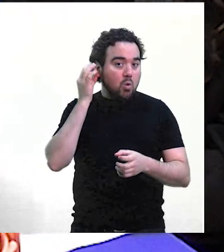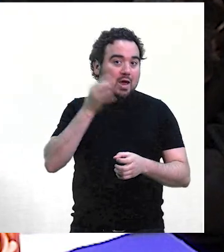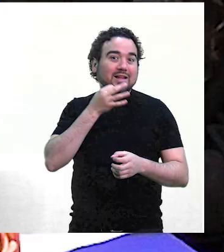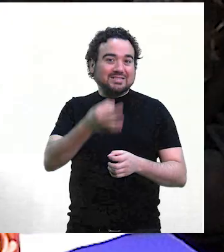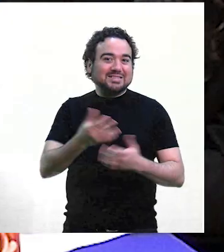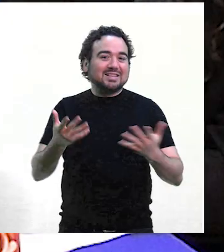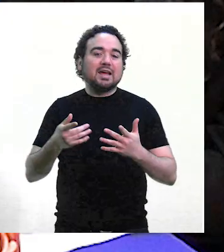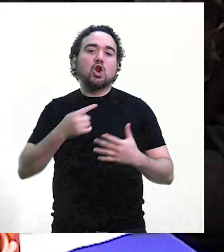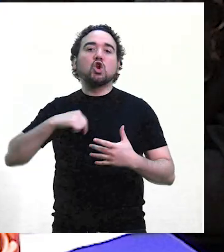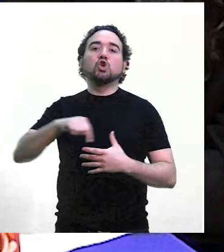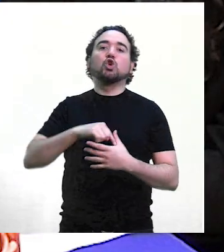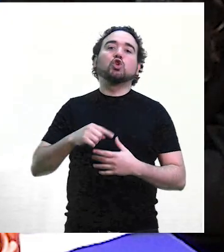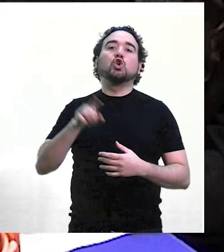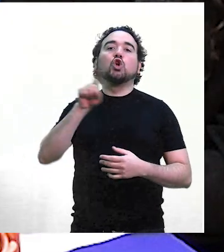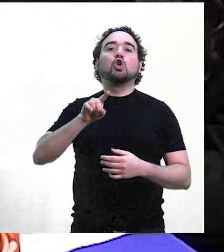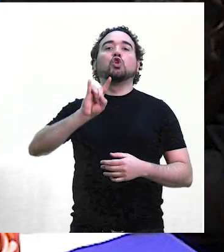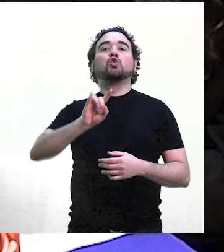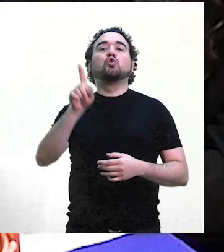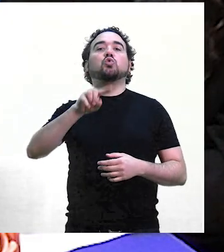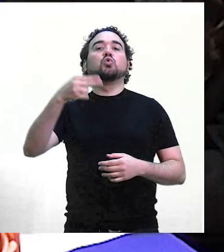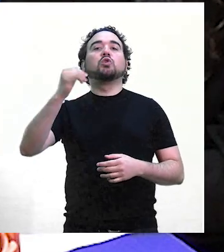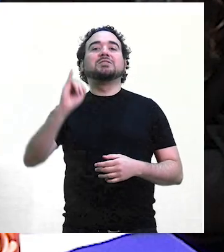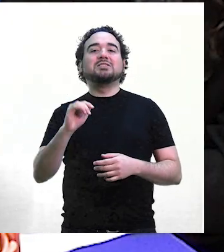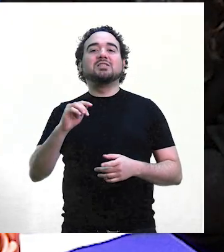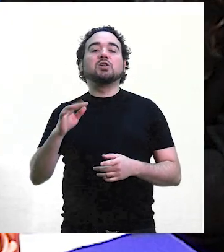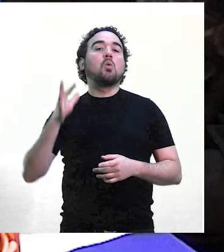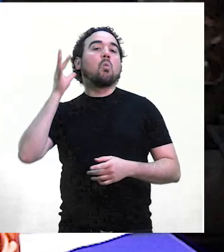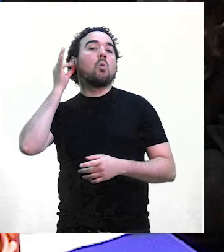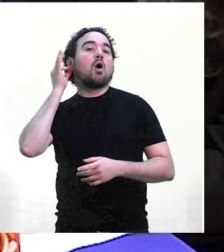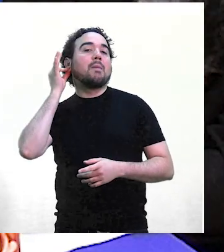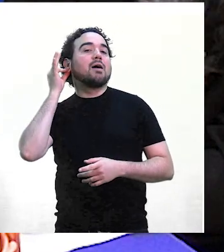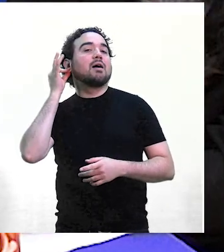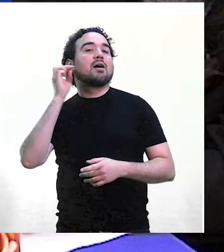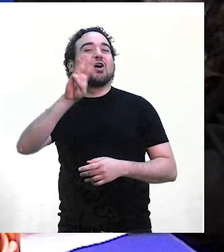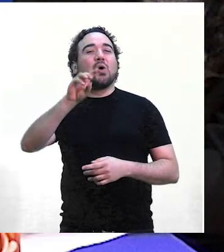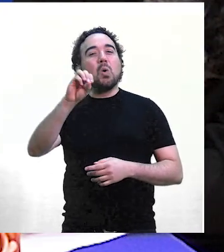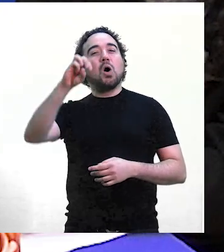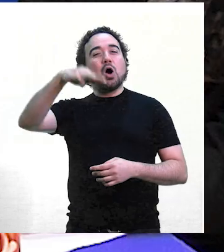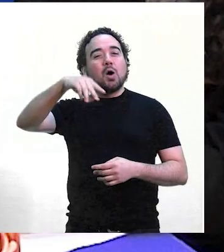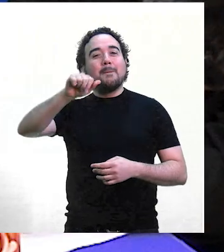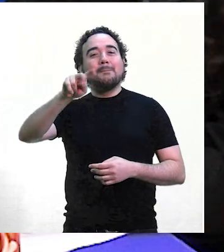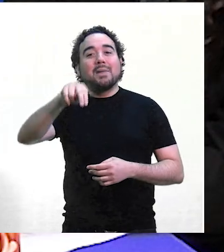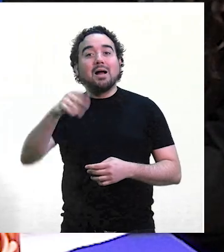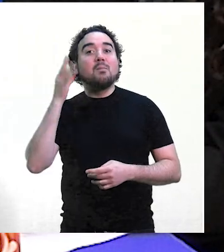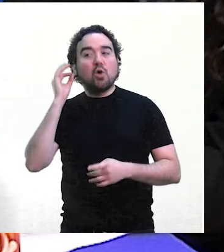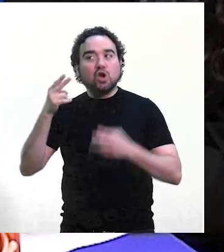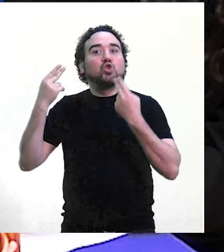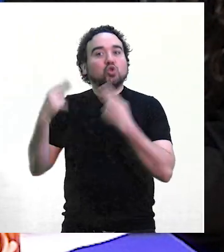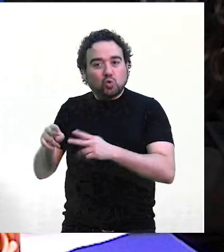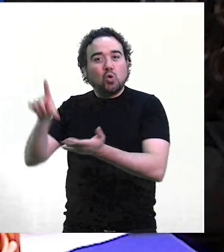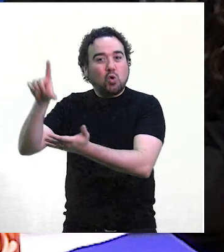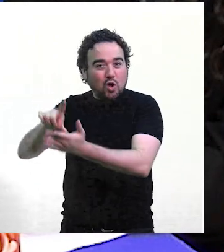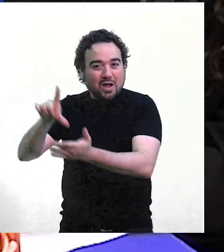mujeres que se hacían llamar en ese entonces las Sushi Woman, que son mujeres que abrieron su propio local